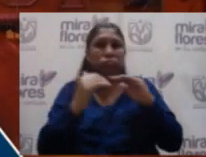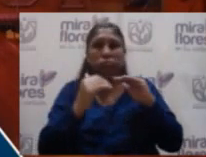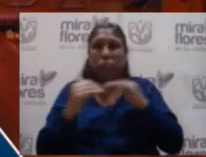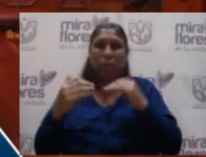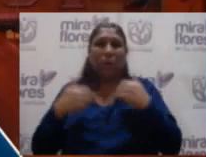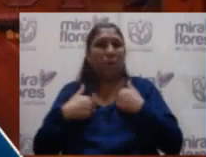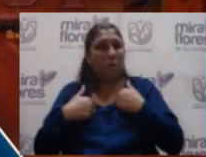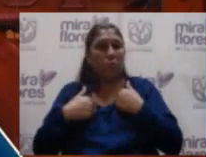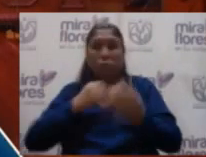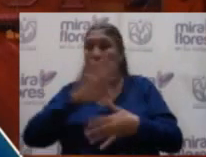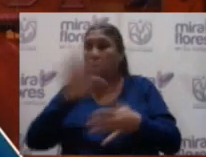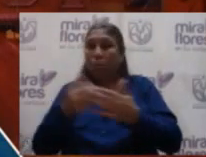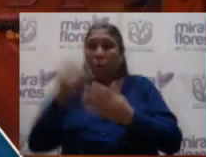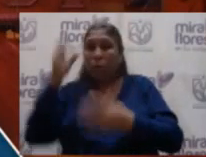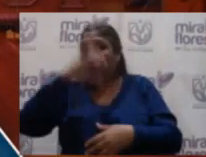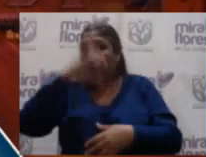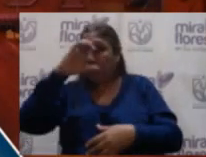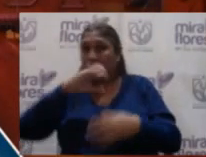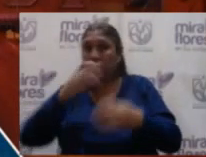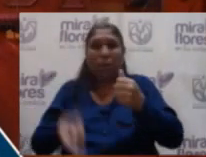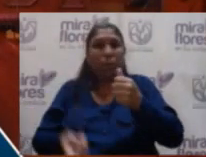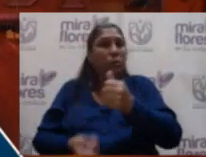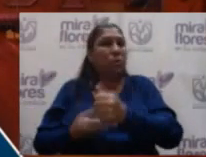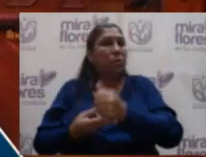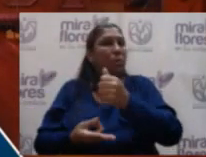buscamos la seguridad en los espacios públicos.